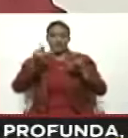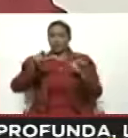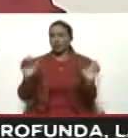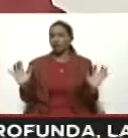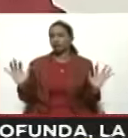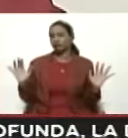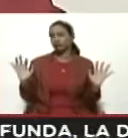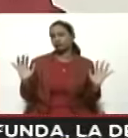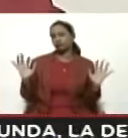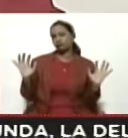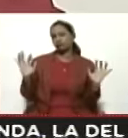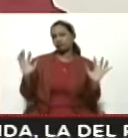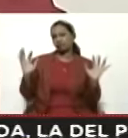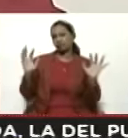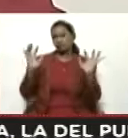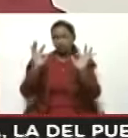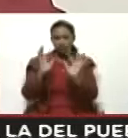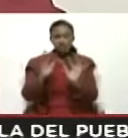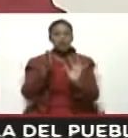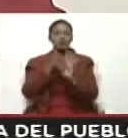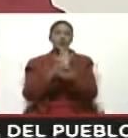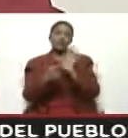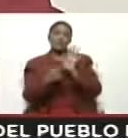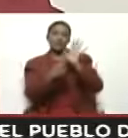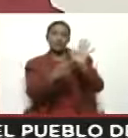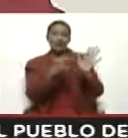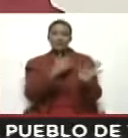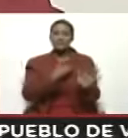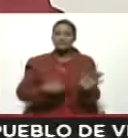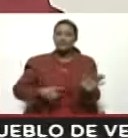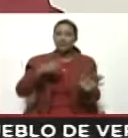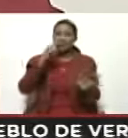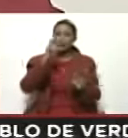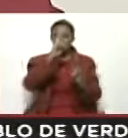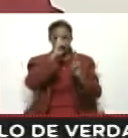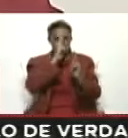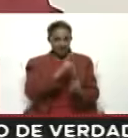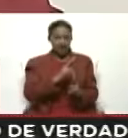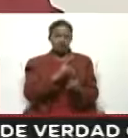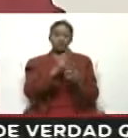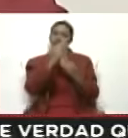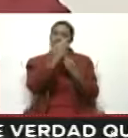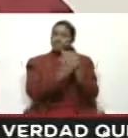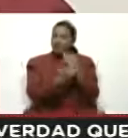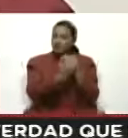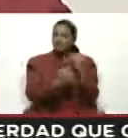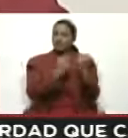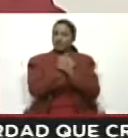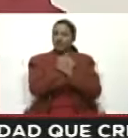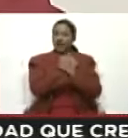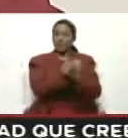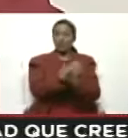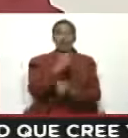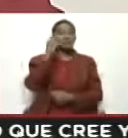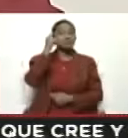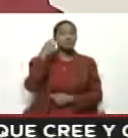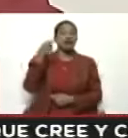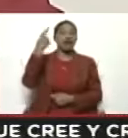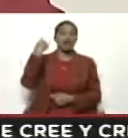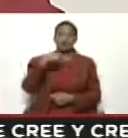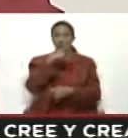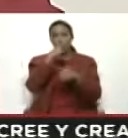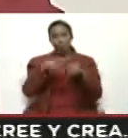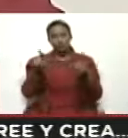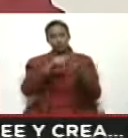a manifestar su cariño, su respeto y su apoyo al presidente. Se dio el día de ayer una jornada nacional